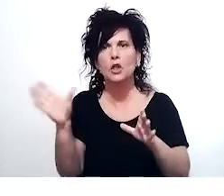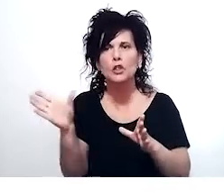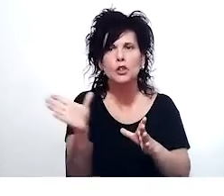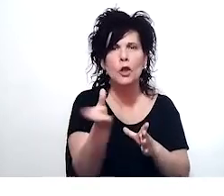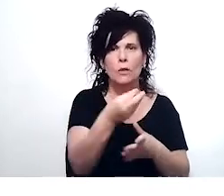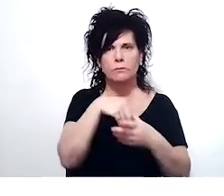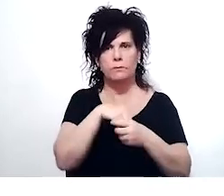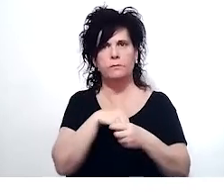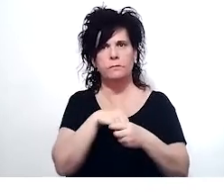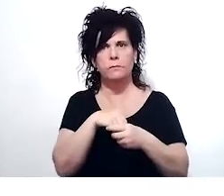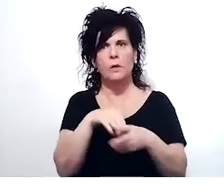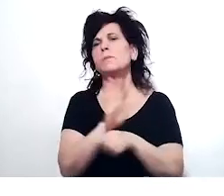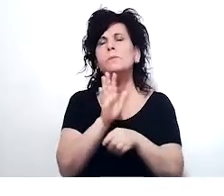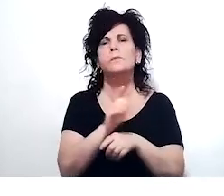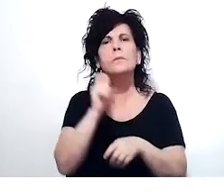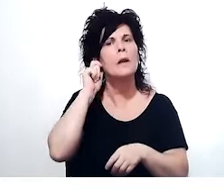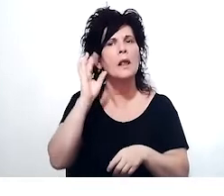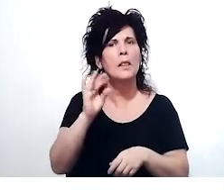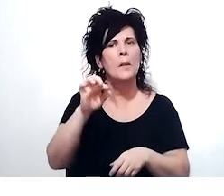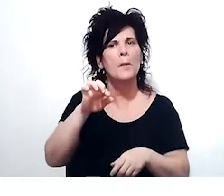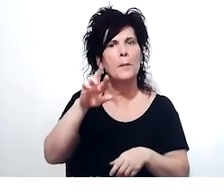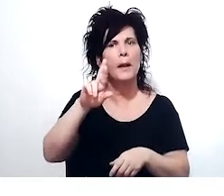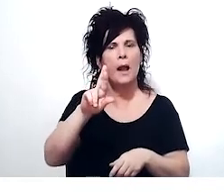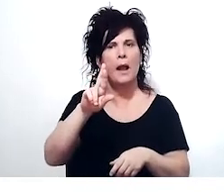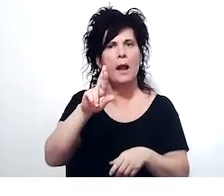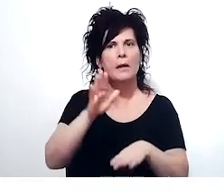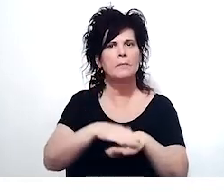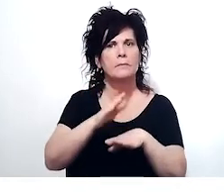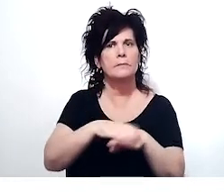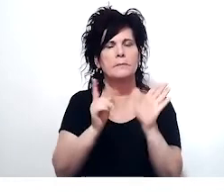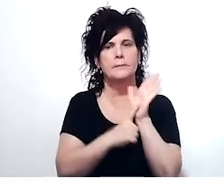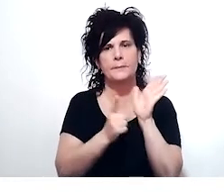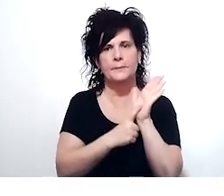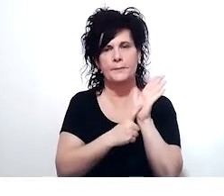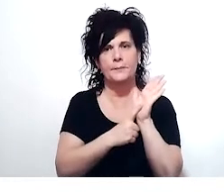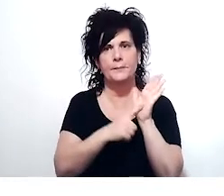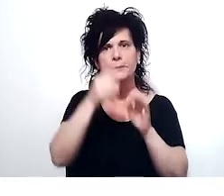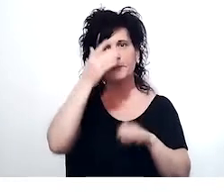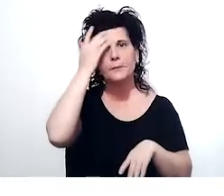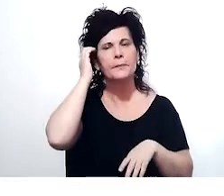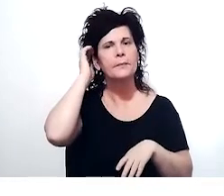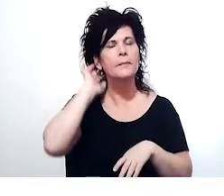Todo esto conforma lo que el GDPR dice que es la responsabilidad demostrada.